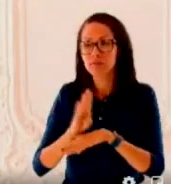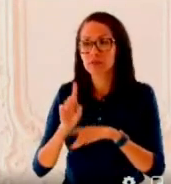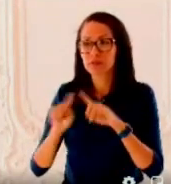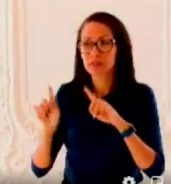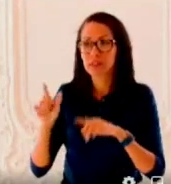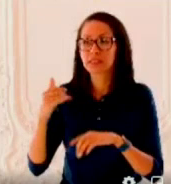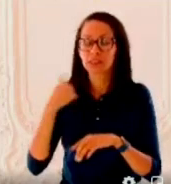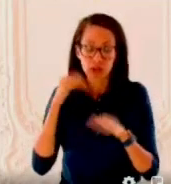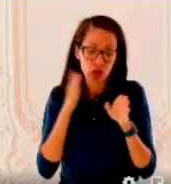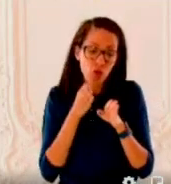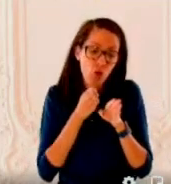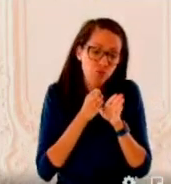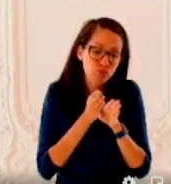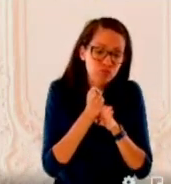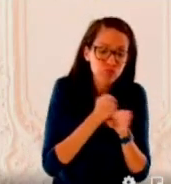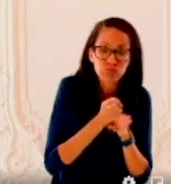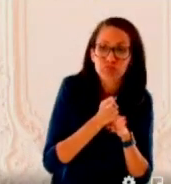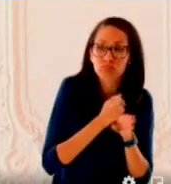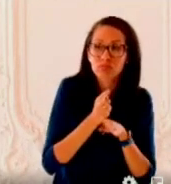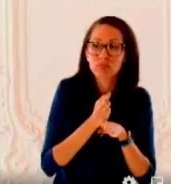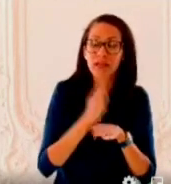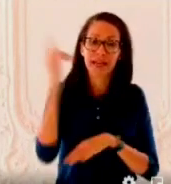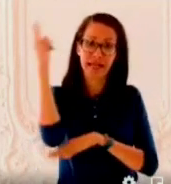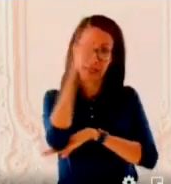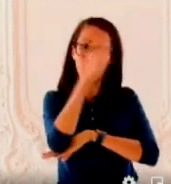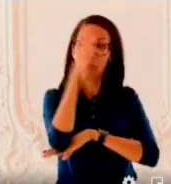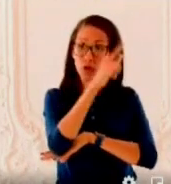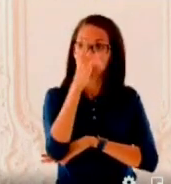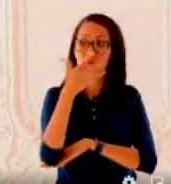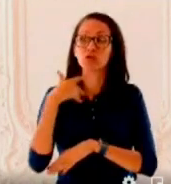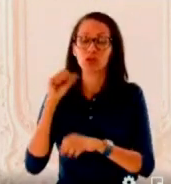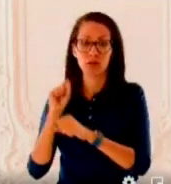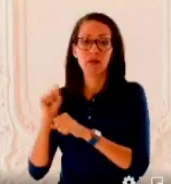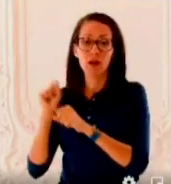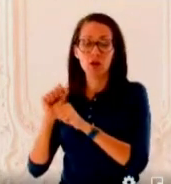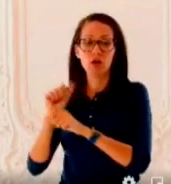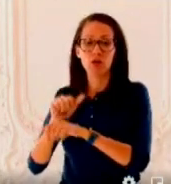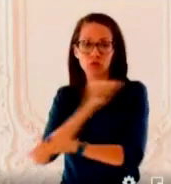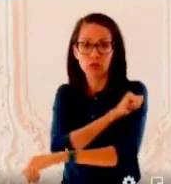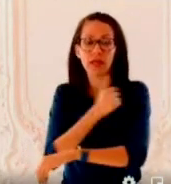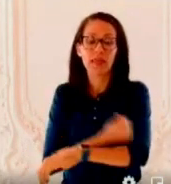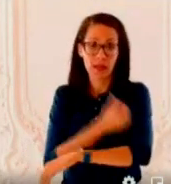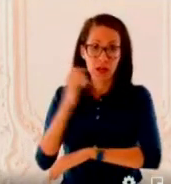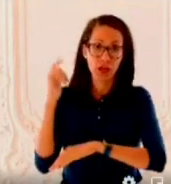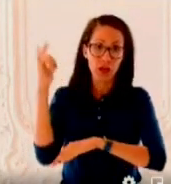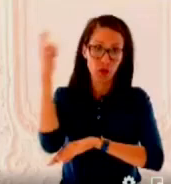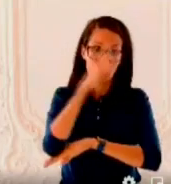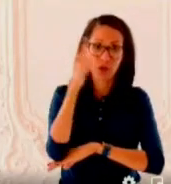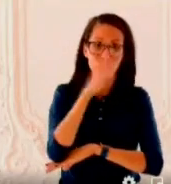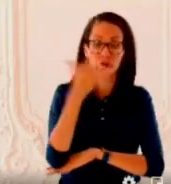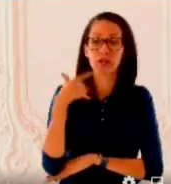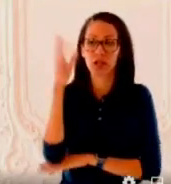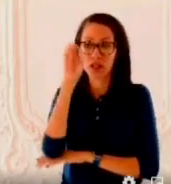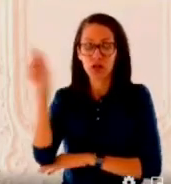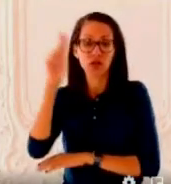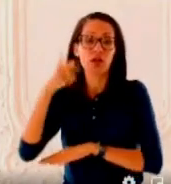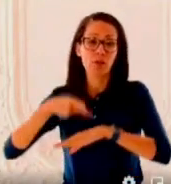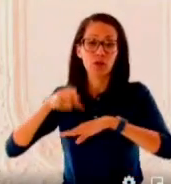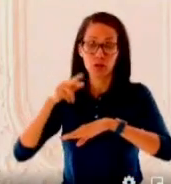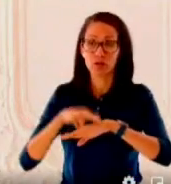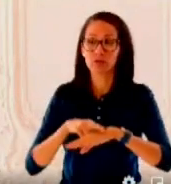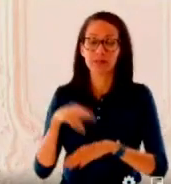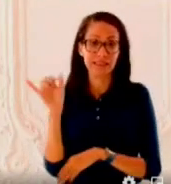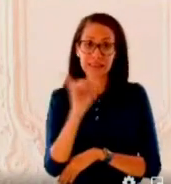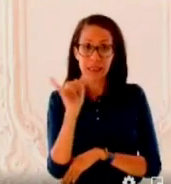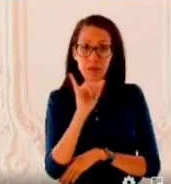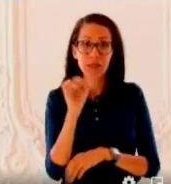una concentración en aeropuertos, he trabajado con la Autoridad de los Puertos y con aeropuertos de Estados Unidos, todos los de Puerto Rico. También he